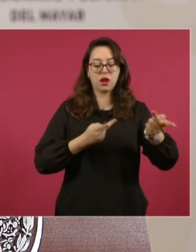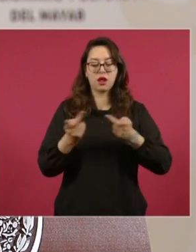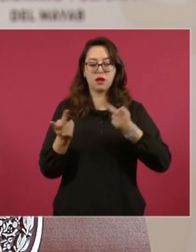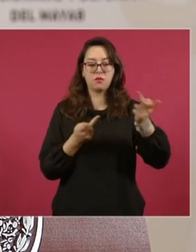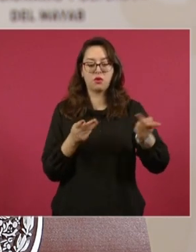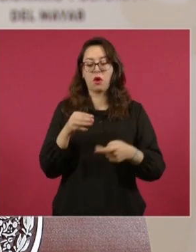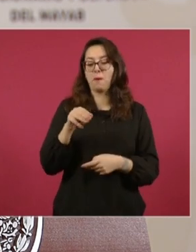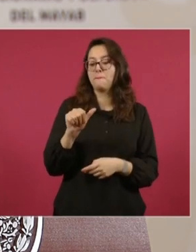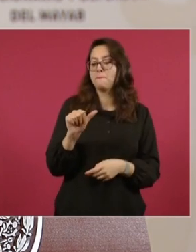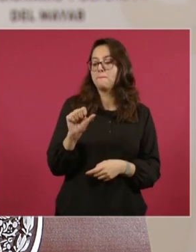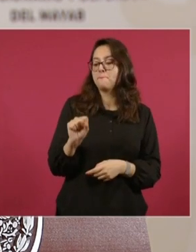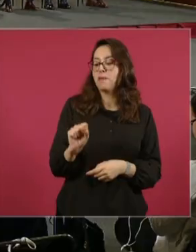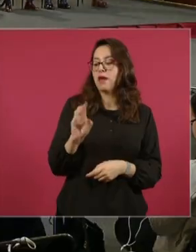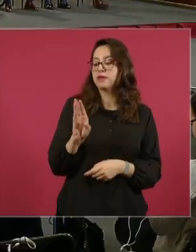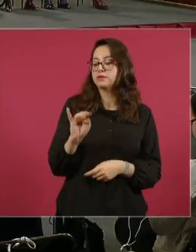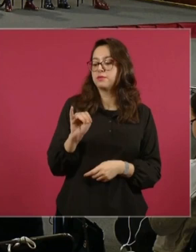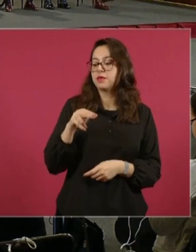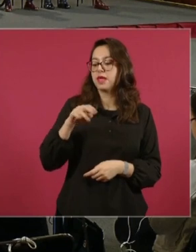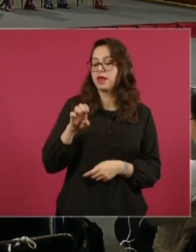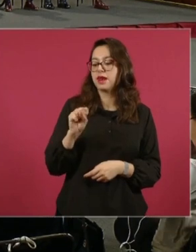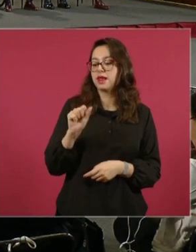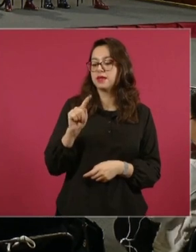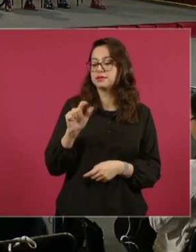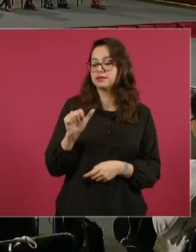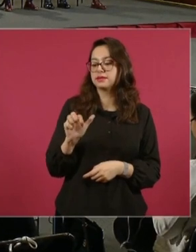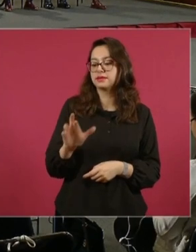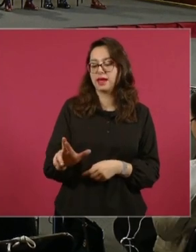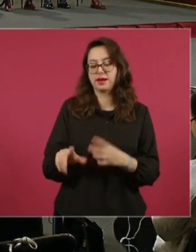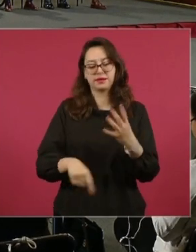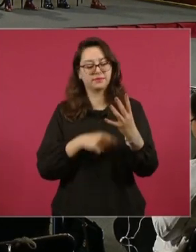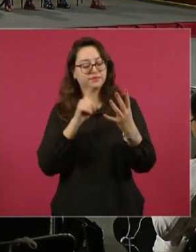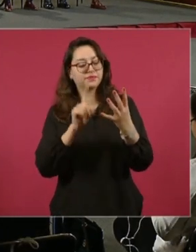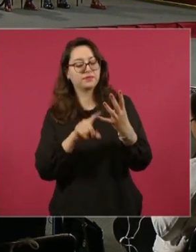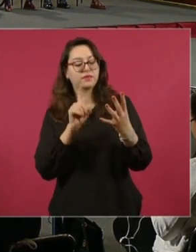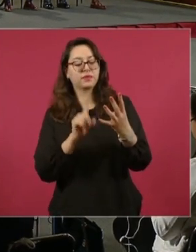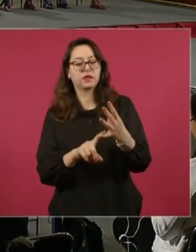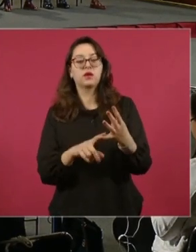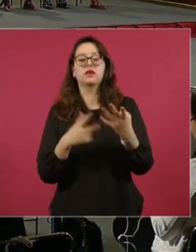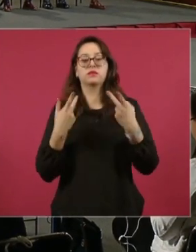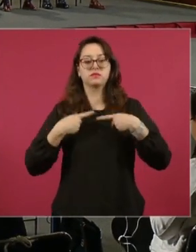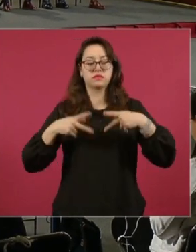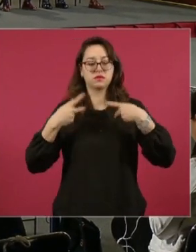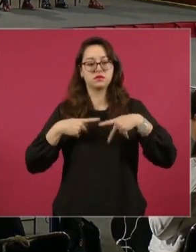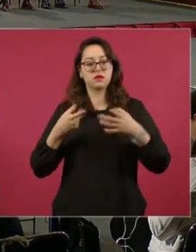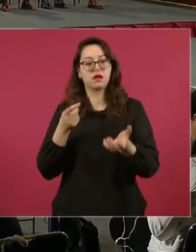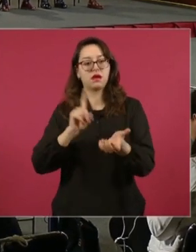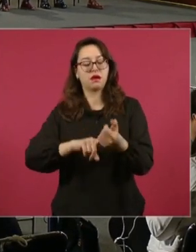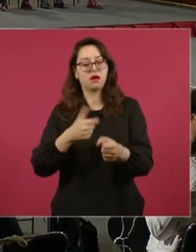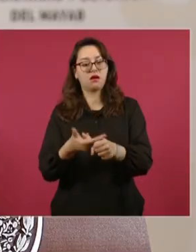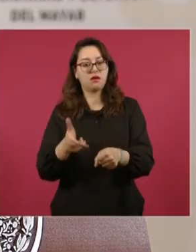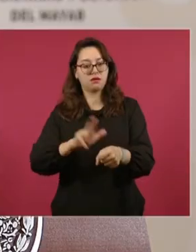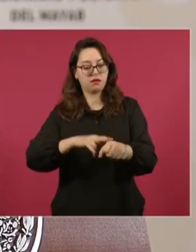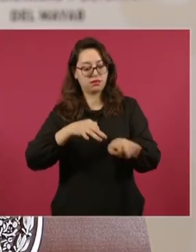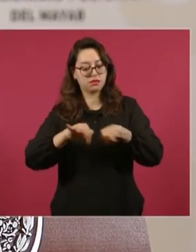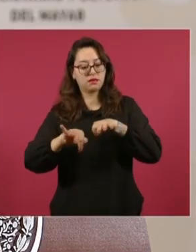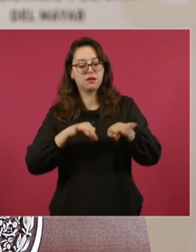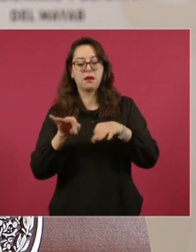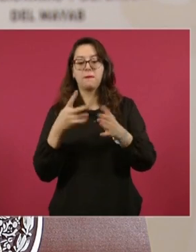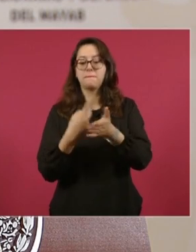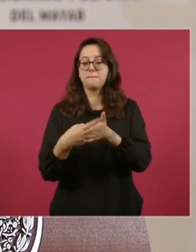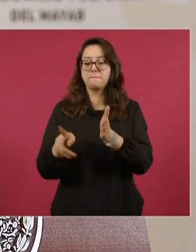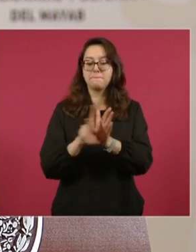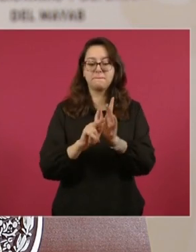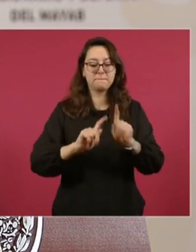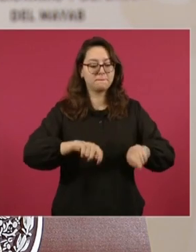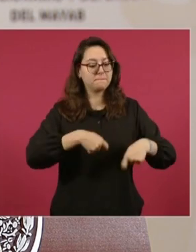muchas de las acciones en la atención médica, y el cuarto la basificación de personal. En conjunto, lo que he señalado,